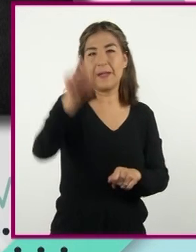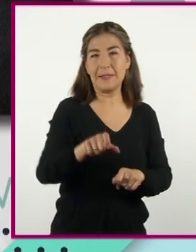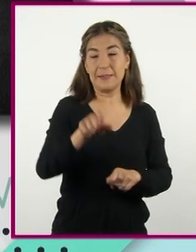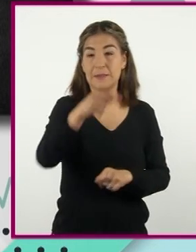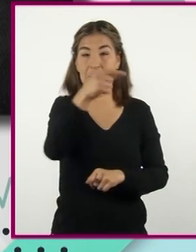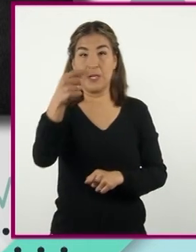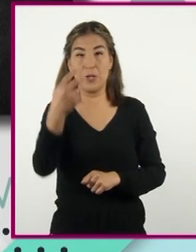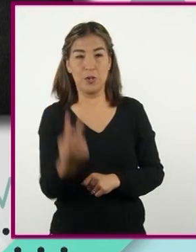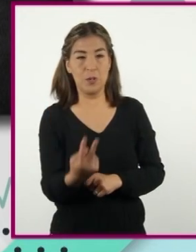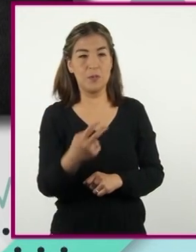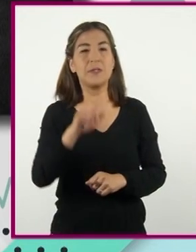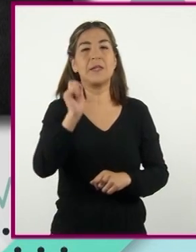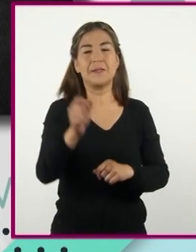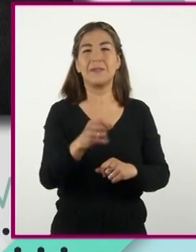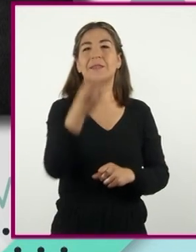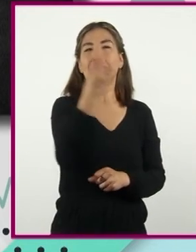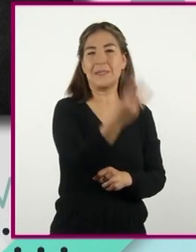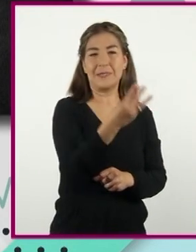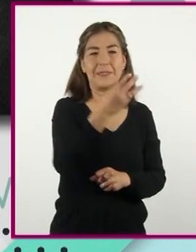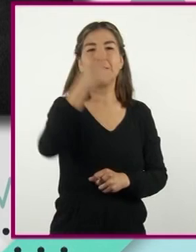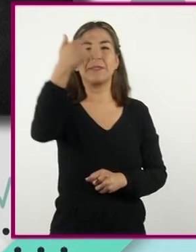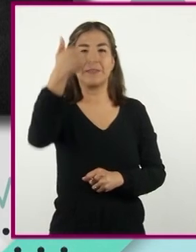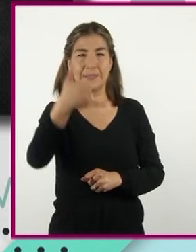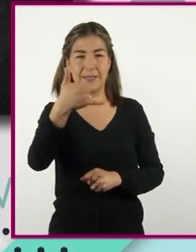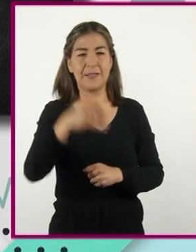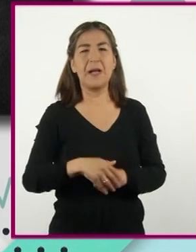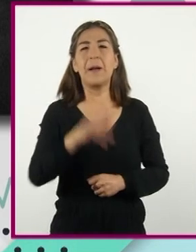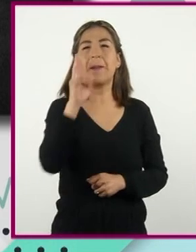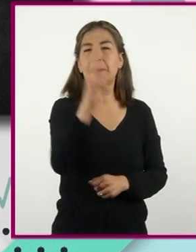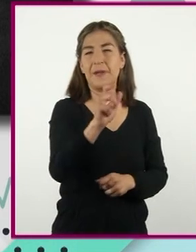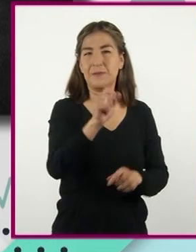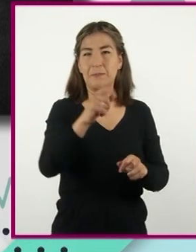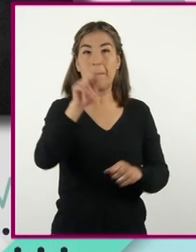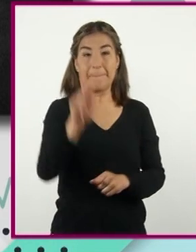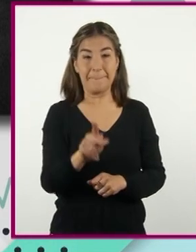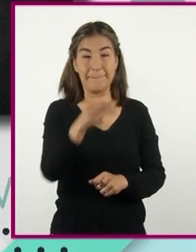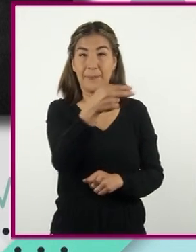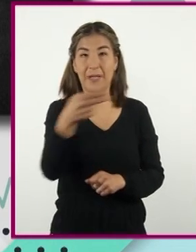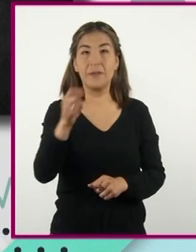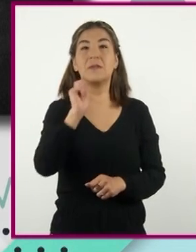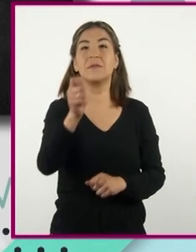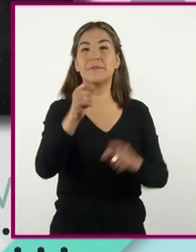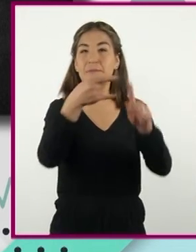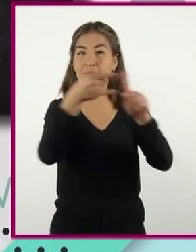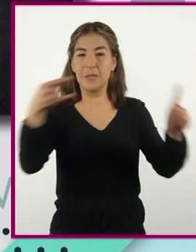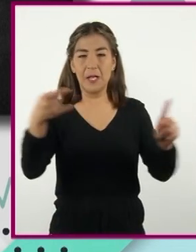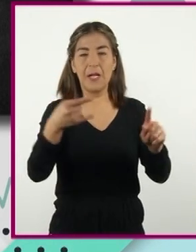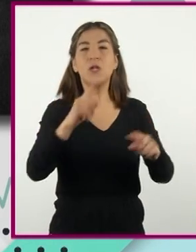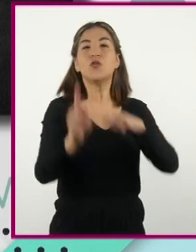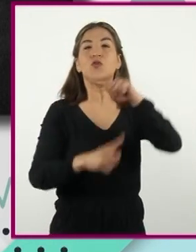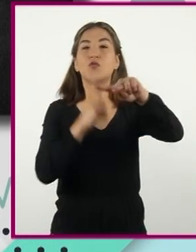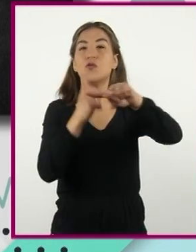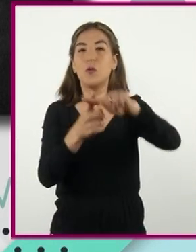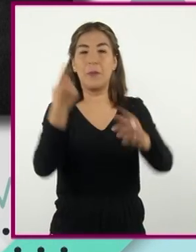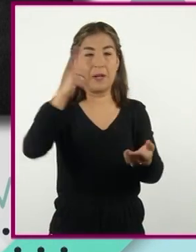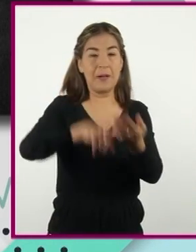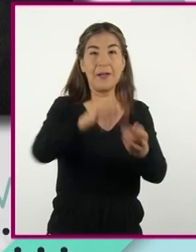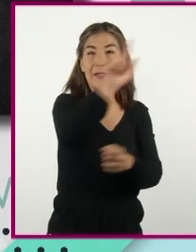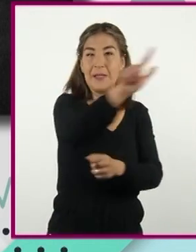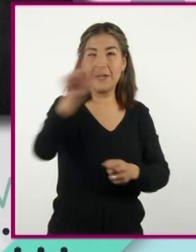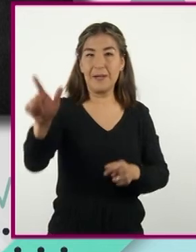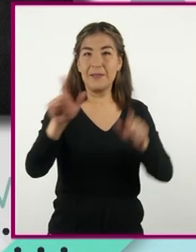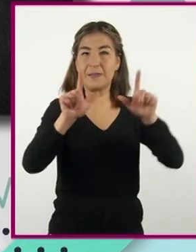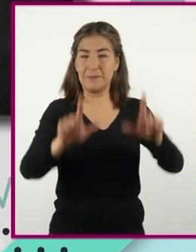más 3 y y. Como recordarás, el perímetro de un rectángulo es la suma de la longitud de todos sus